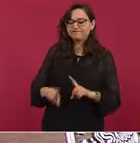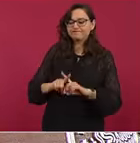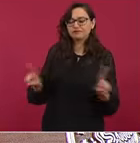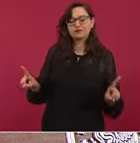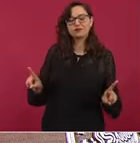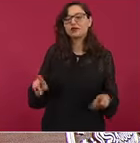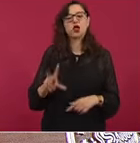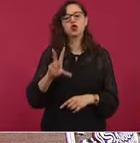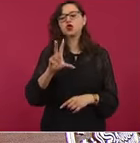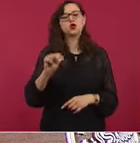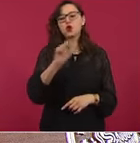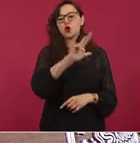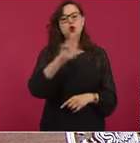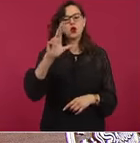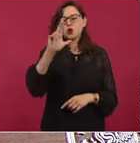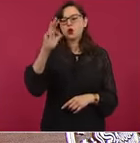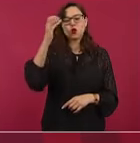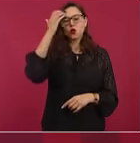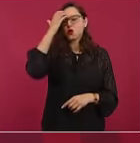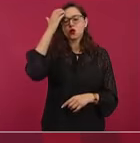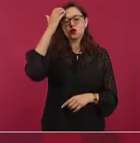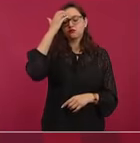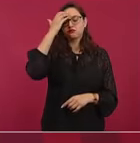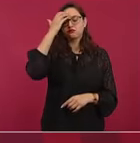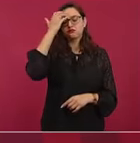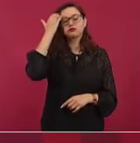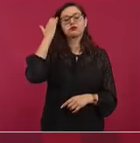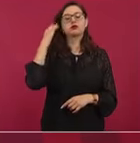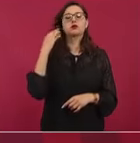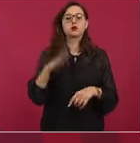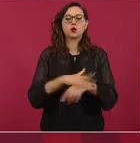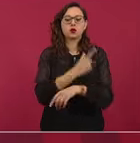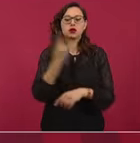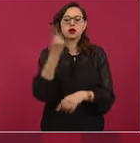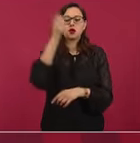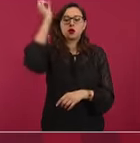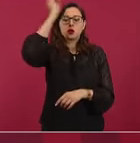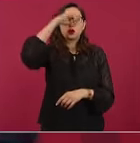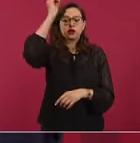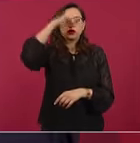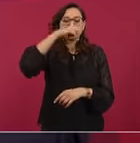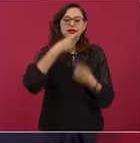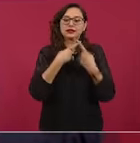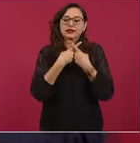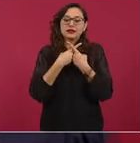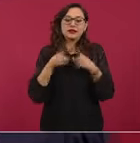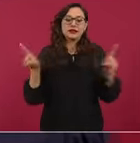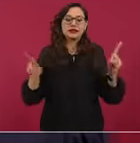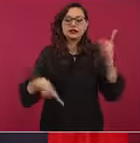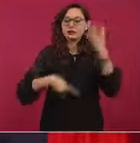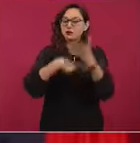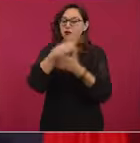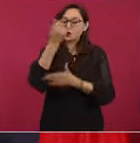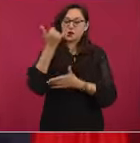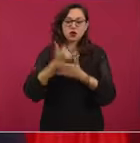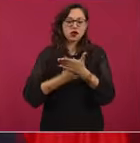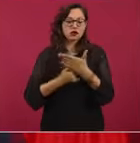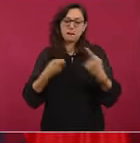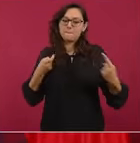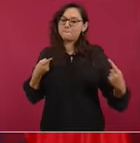porque pues somos distintos, son dos proyectos distintos, contrapuestos de